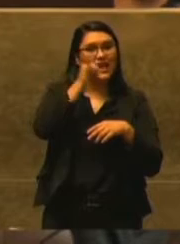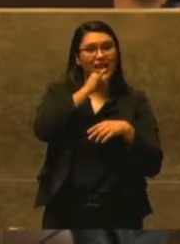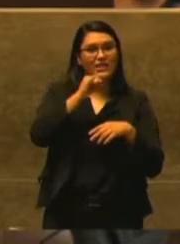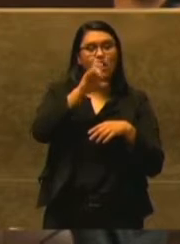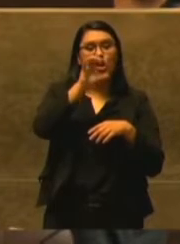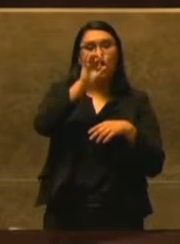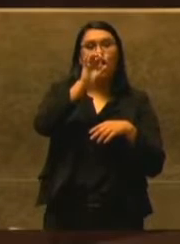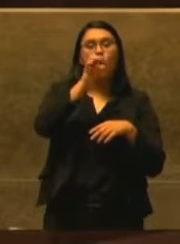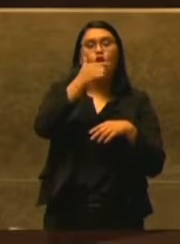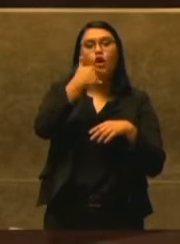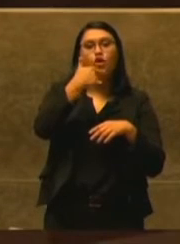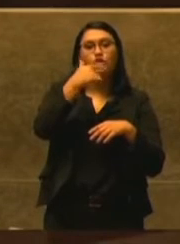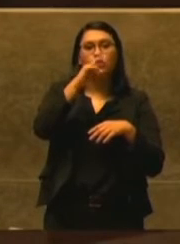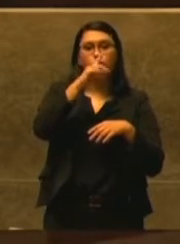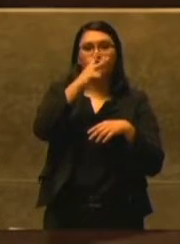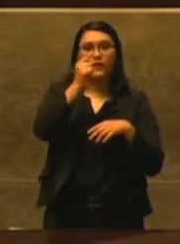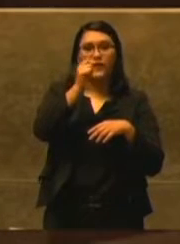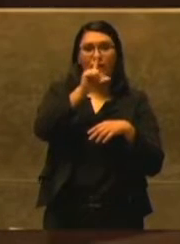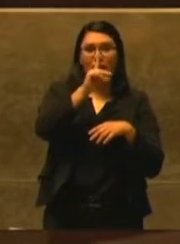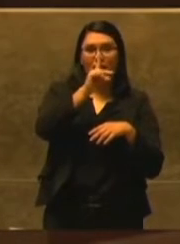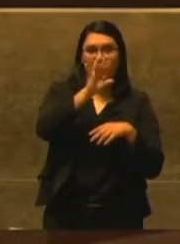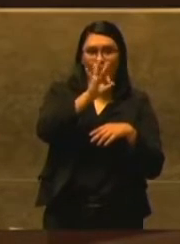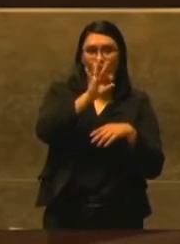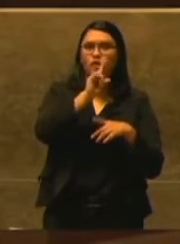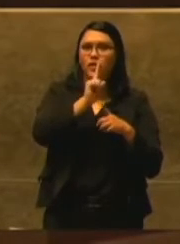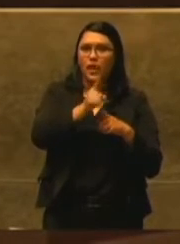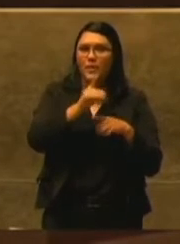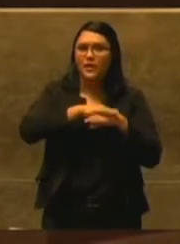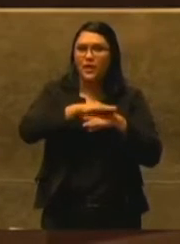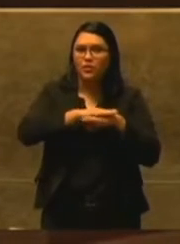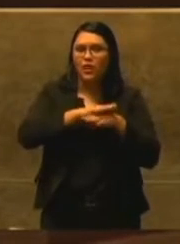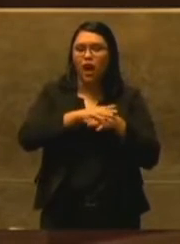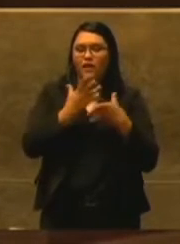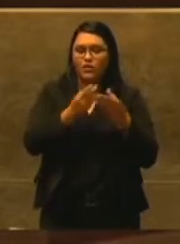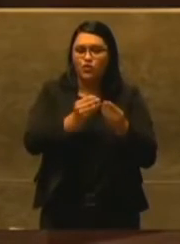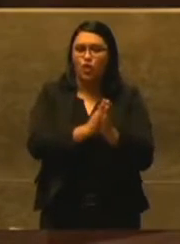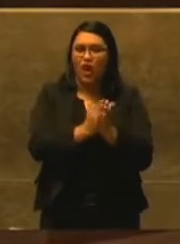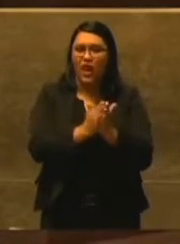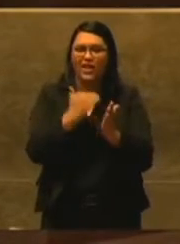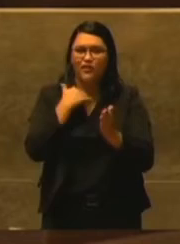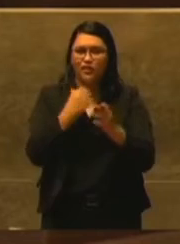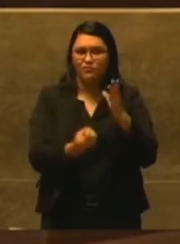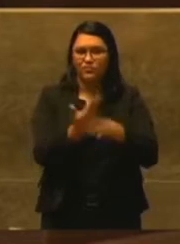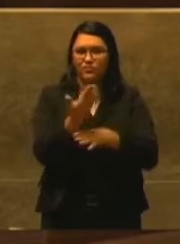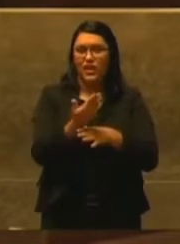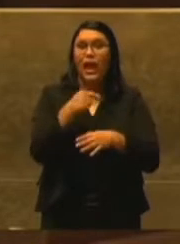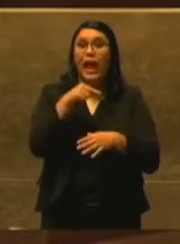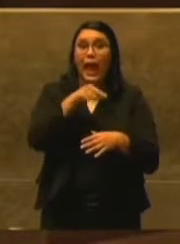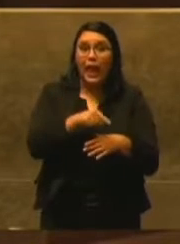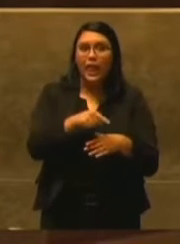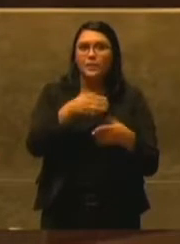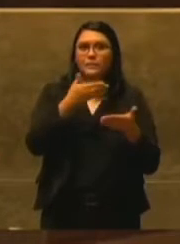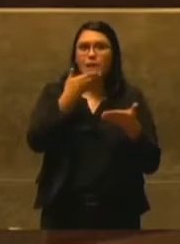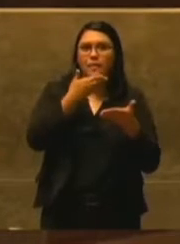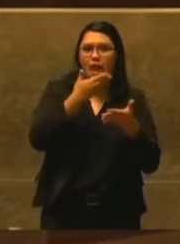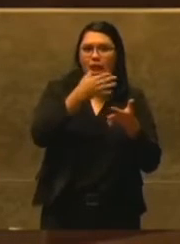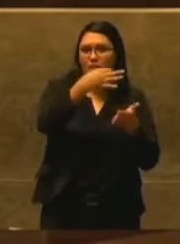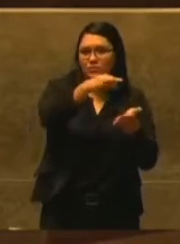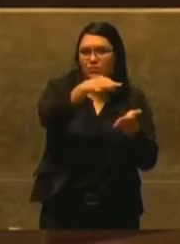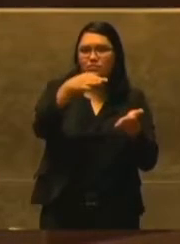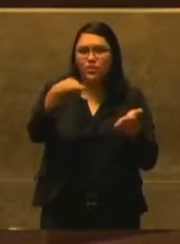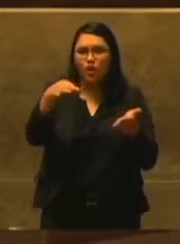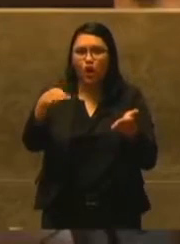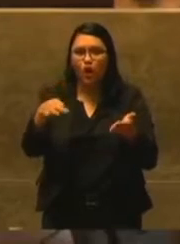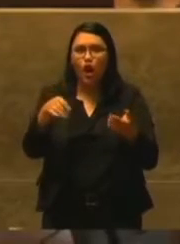en la edición del mismo, para poder alfabetizar, pero sin descuidar o que sin